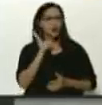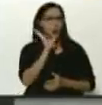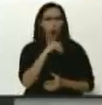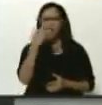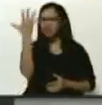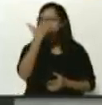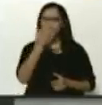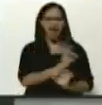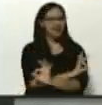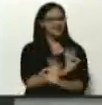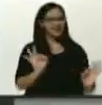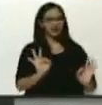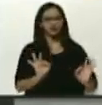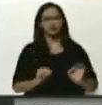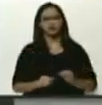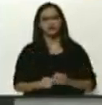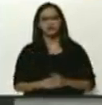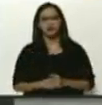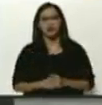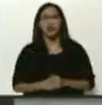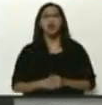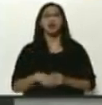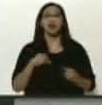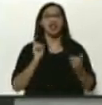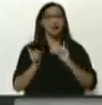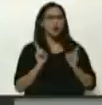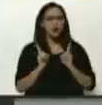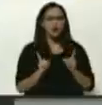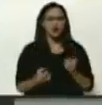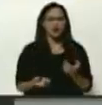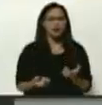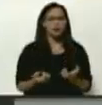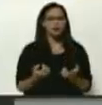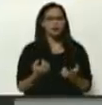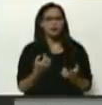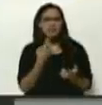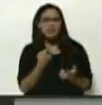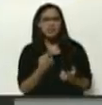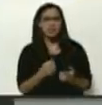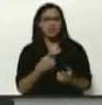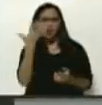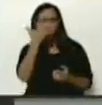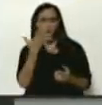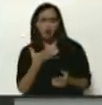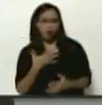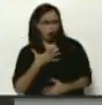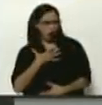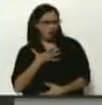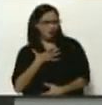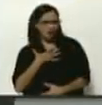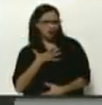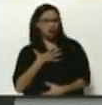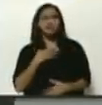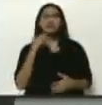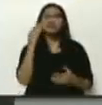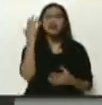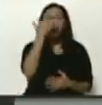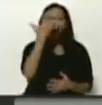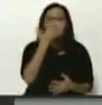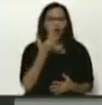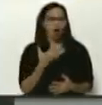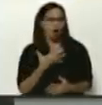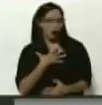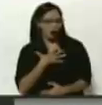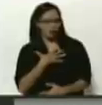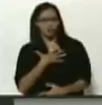duda. Y a veces ahí surgen cosas, esa no, de que la duda ofende. La duda ofende.